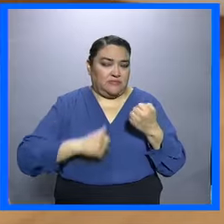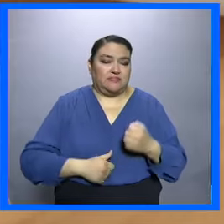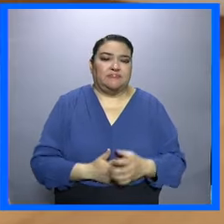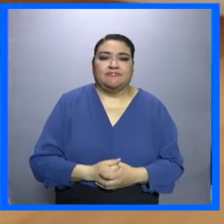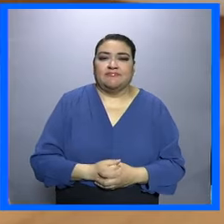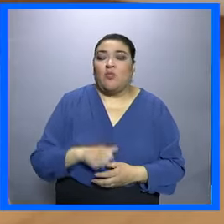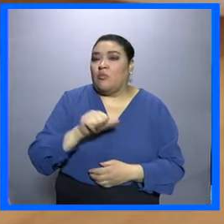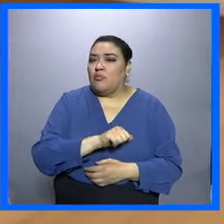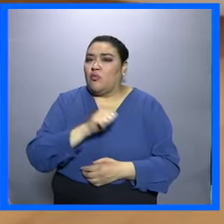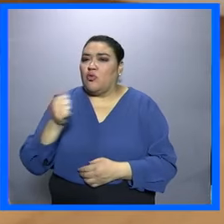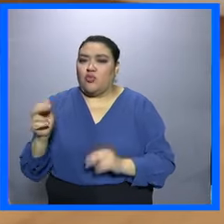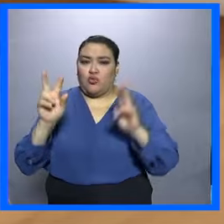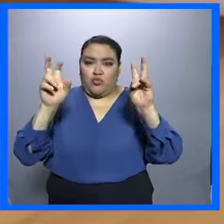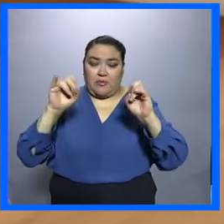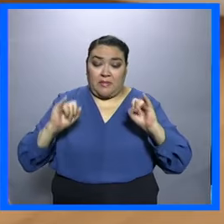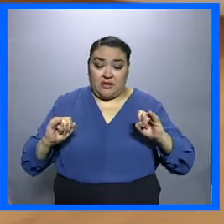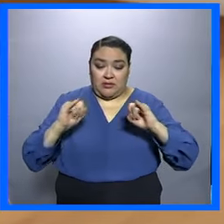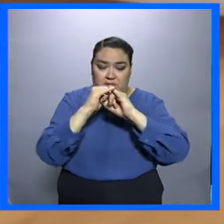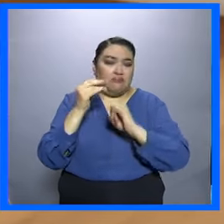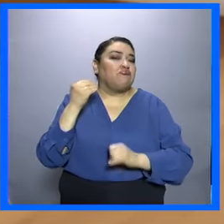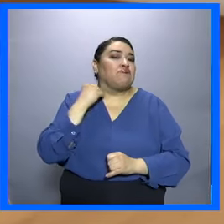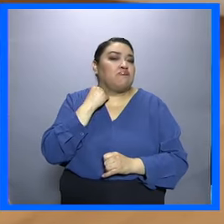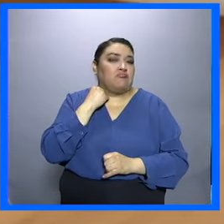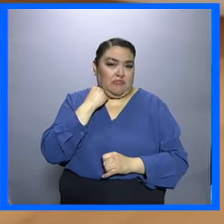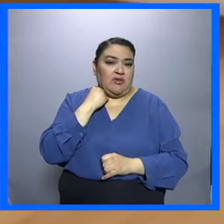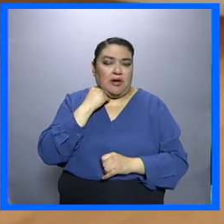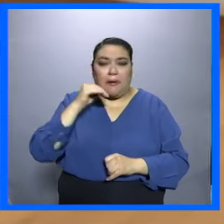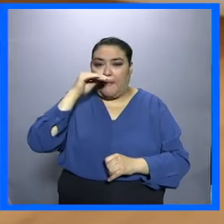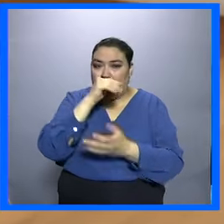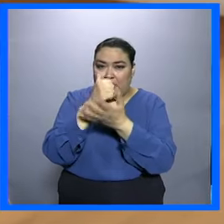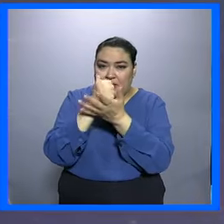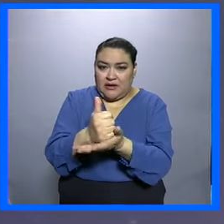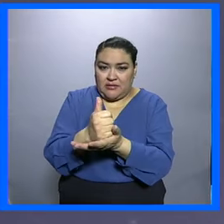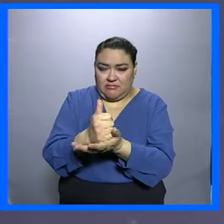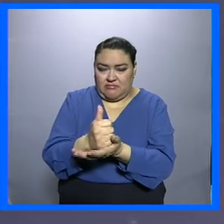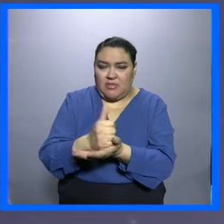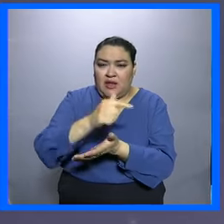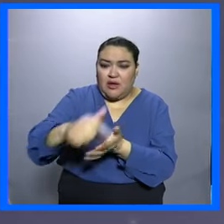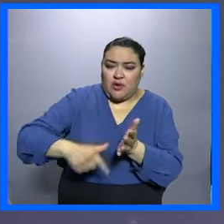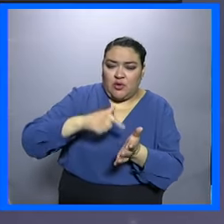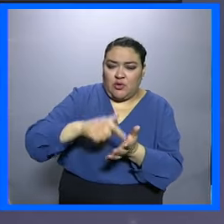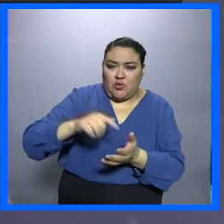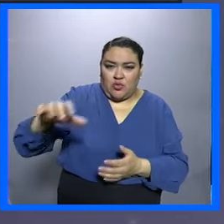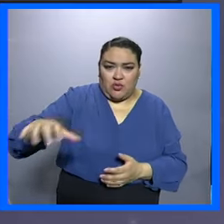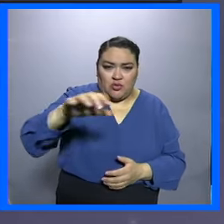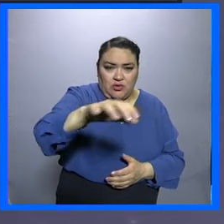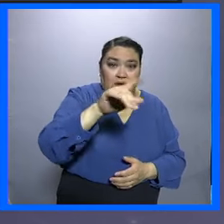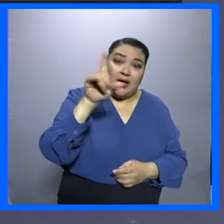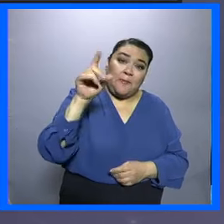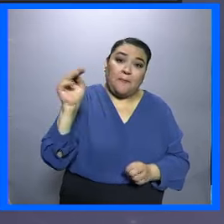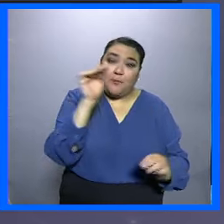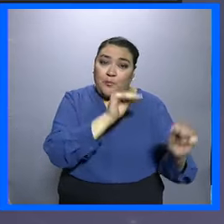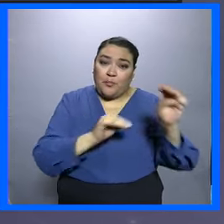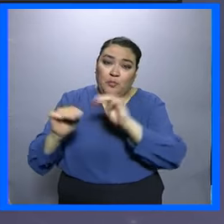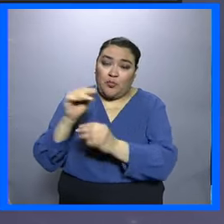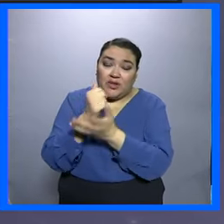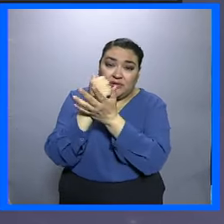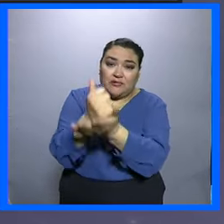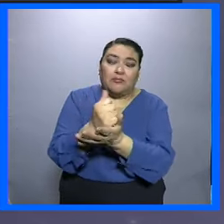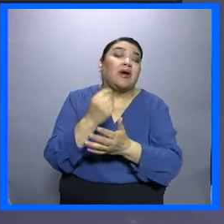Y en más temas, la Defensoría Pública Federal acompaña a habitantes de diversas comunidades de la Huasteca Potosina en su